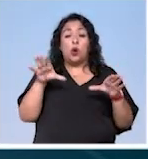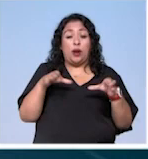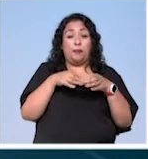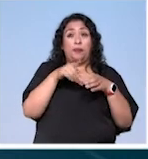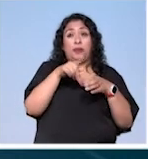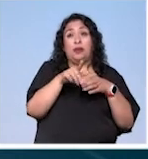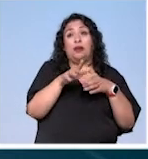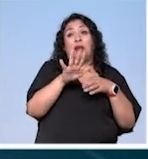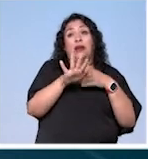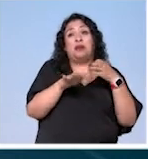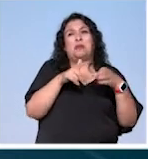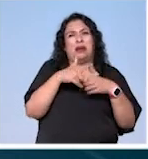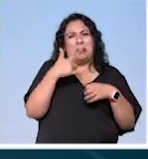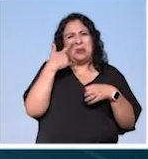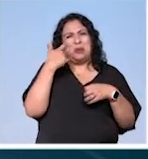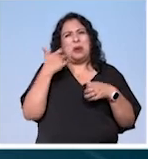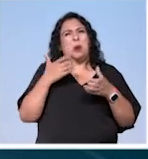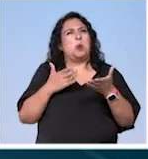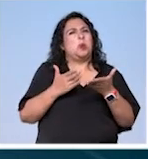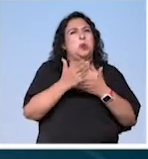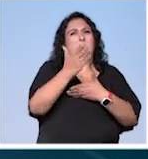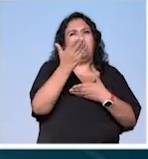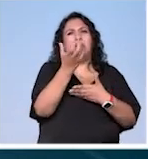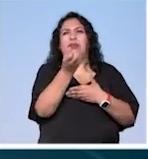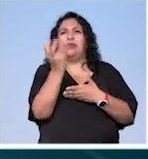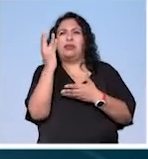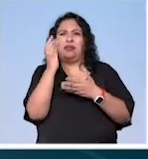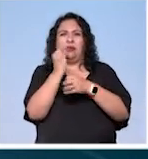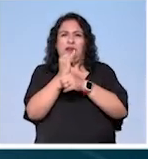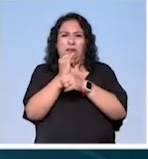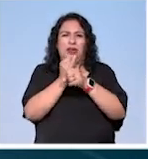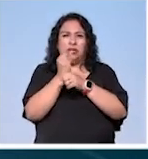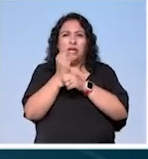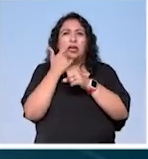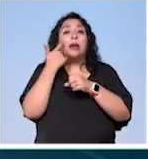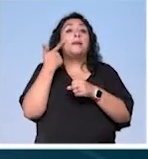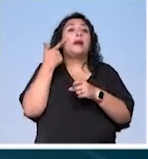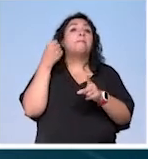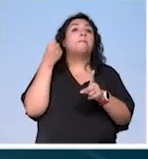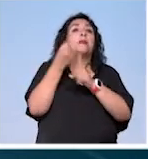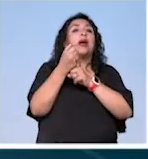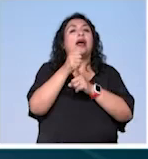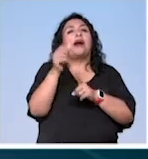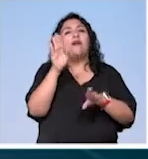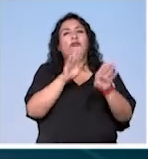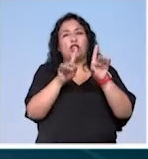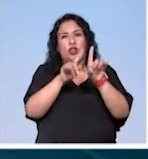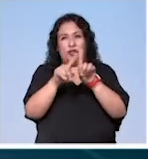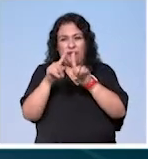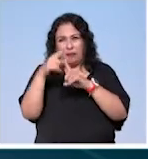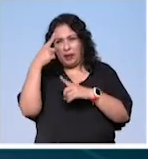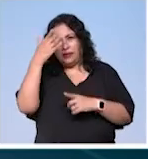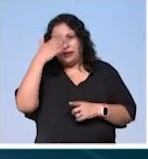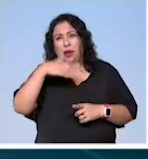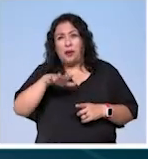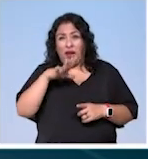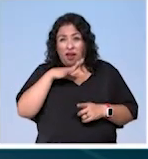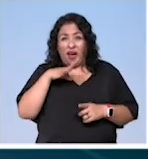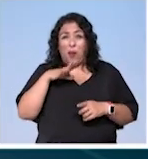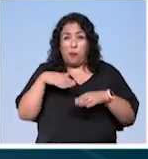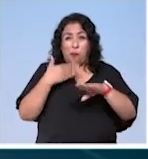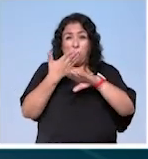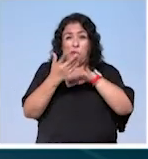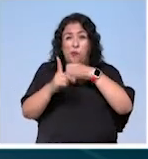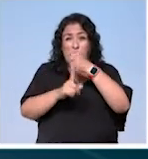clasificado como una especie exótica invasora y varios estudios buscan medir su impacto en la biodiversidad para saber si ha perturbado